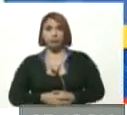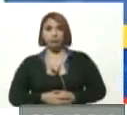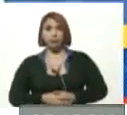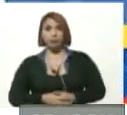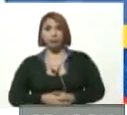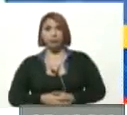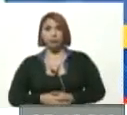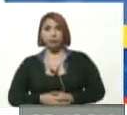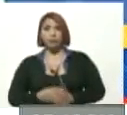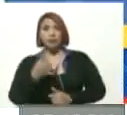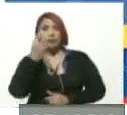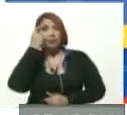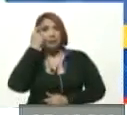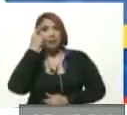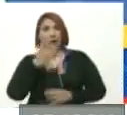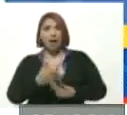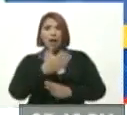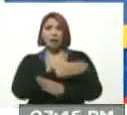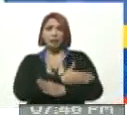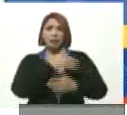Y un día antes de las elecciones,